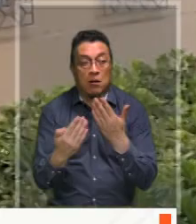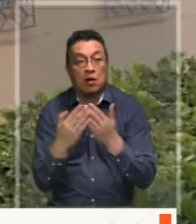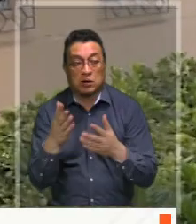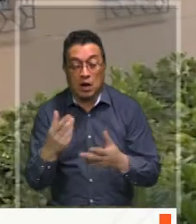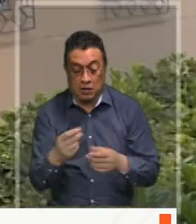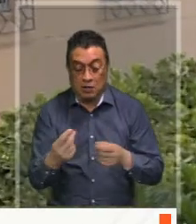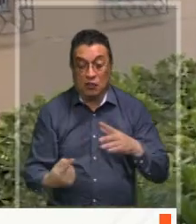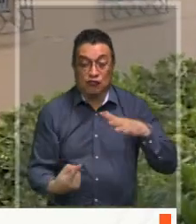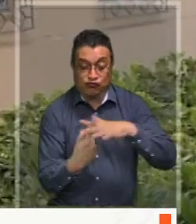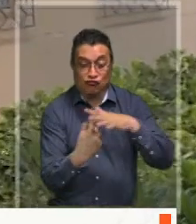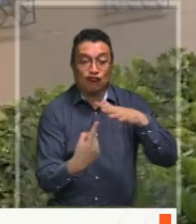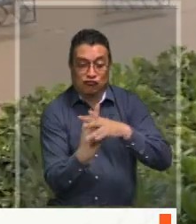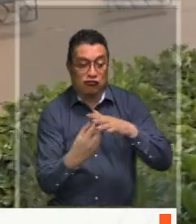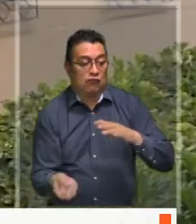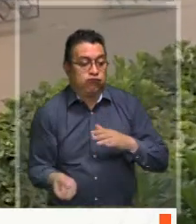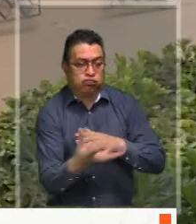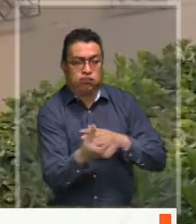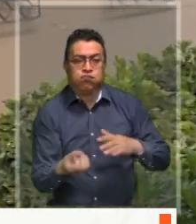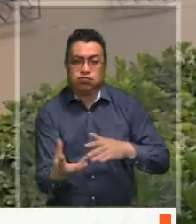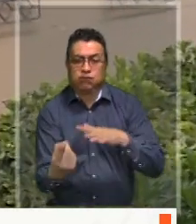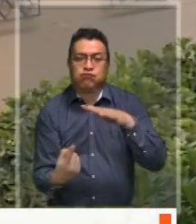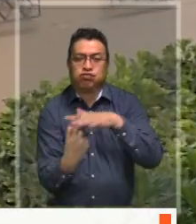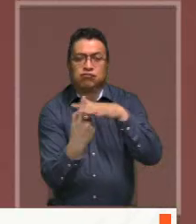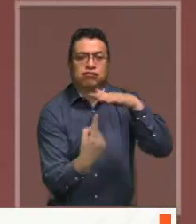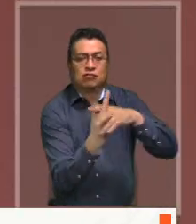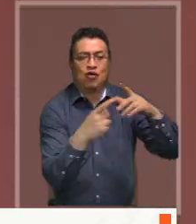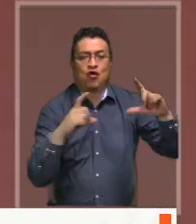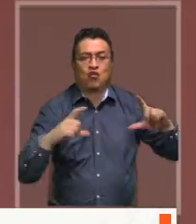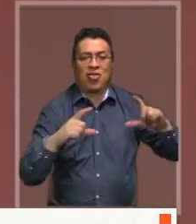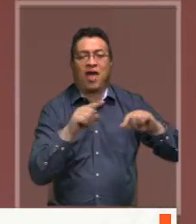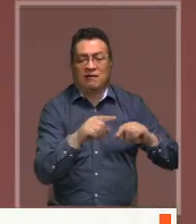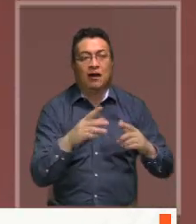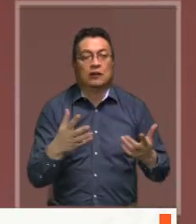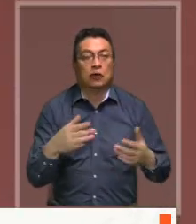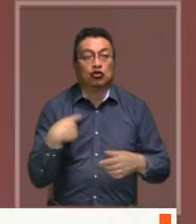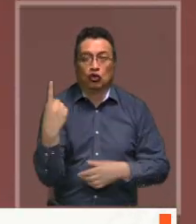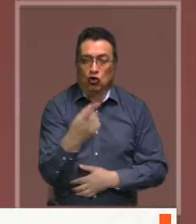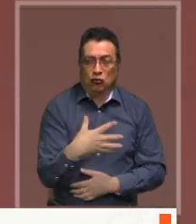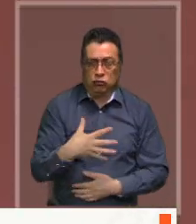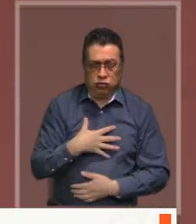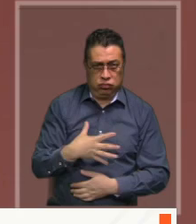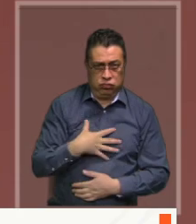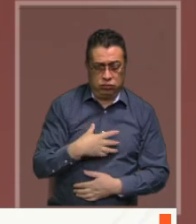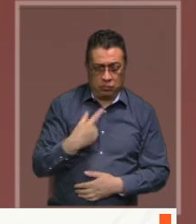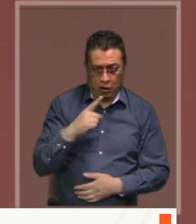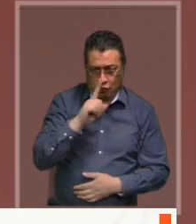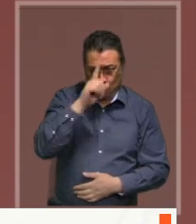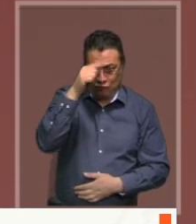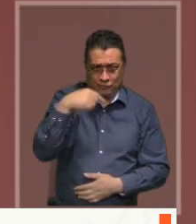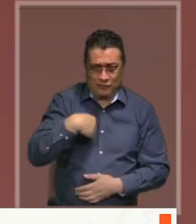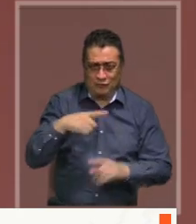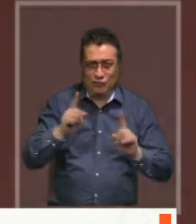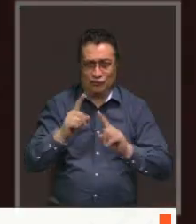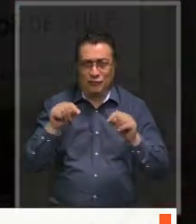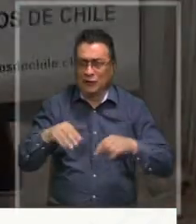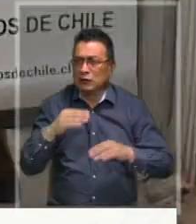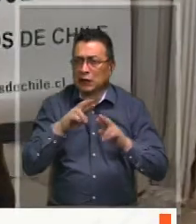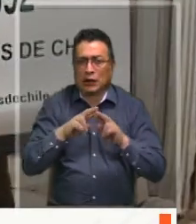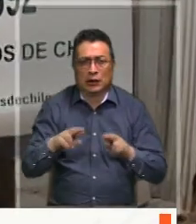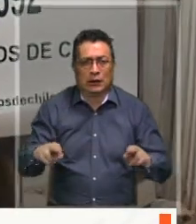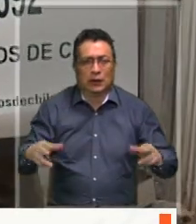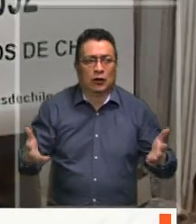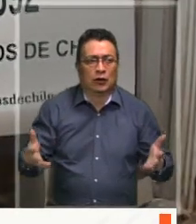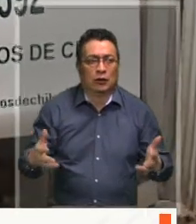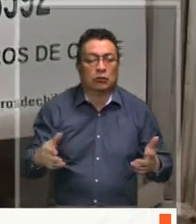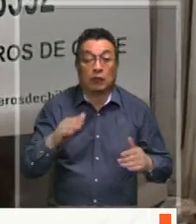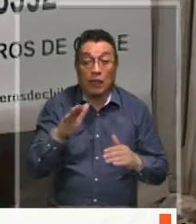Miguelito, encontraron, estaba regado con Miguelito, pero nada más. Y todo el mundo asustado, porque no estamos acostumbrados, aquí no pasa nada.